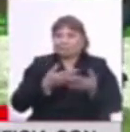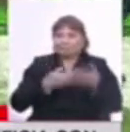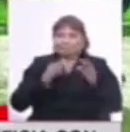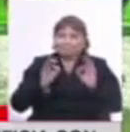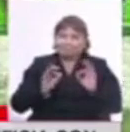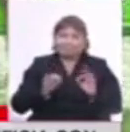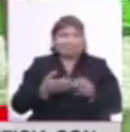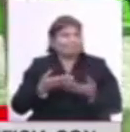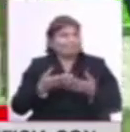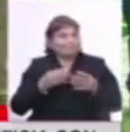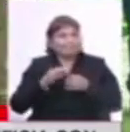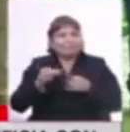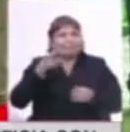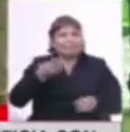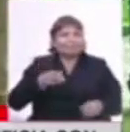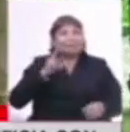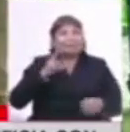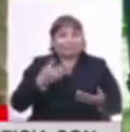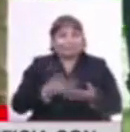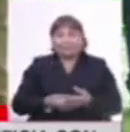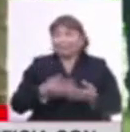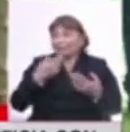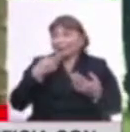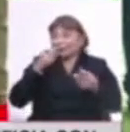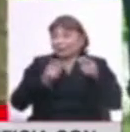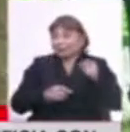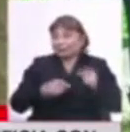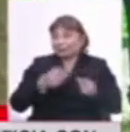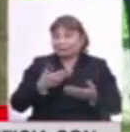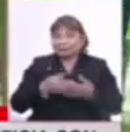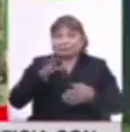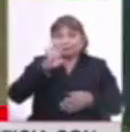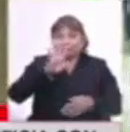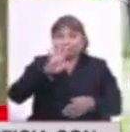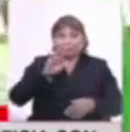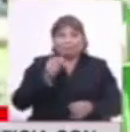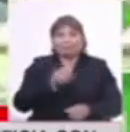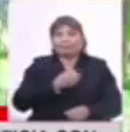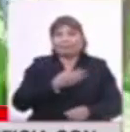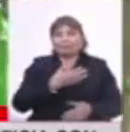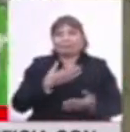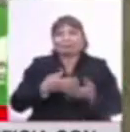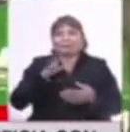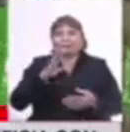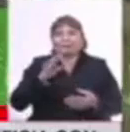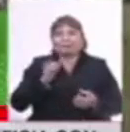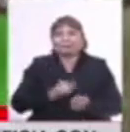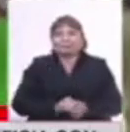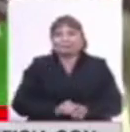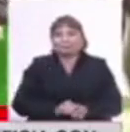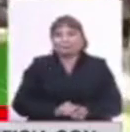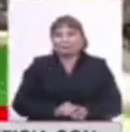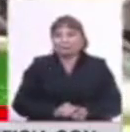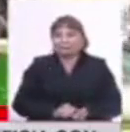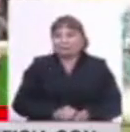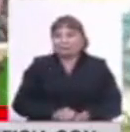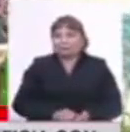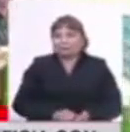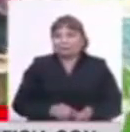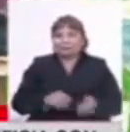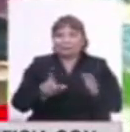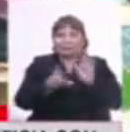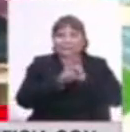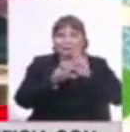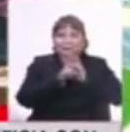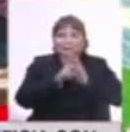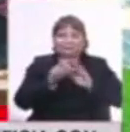periodistas. Y pide la opinión de Indeci un día antes. O sea, pide la opinión un día antes y al día siguiente gritonea a la prensa y dice, estamos pidiendo que Indeci entre. Bien